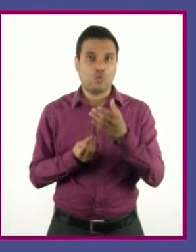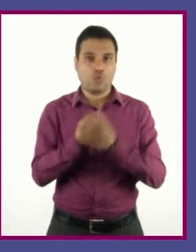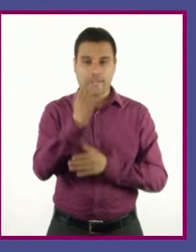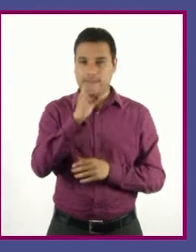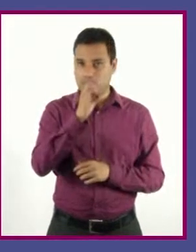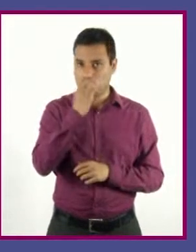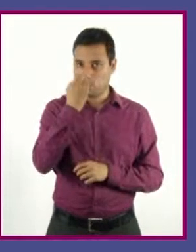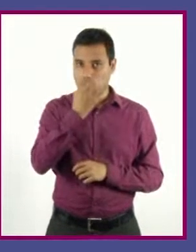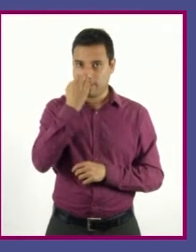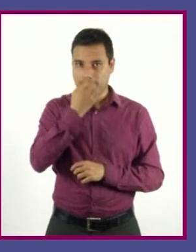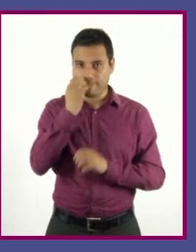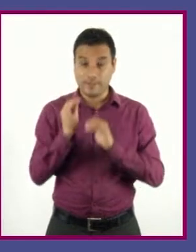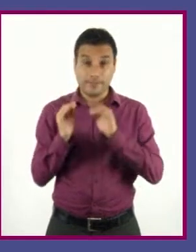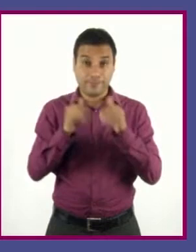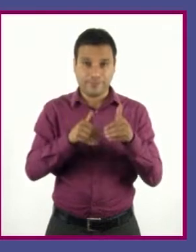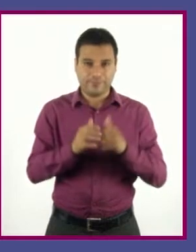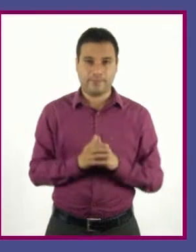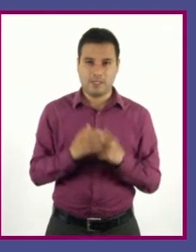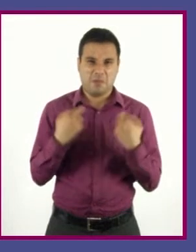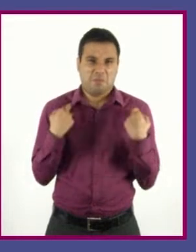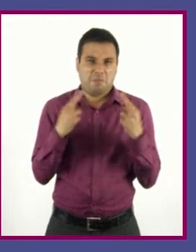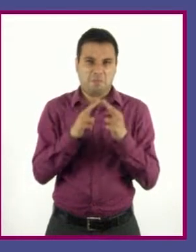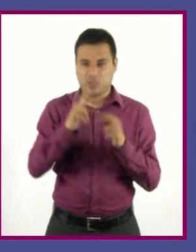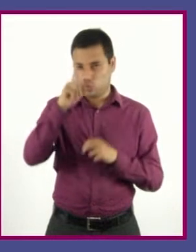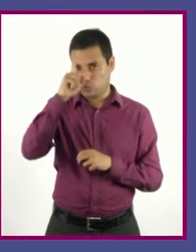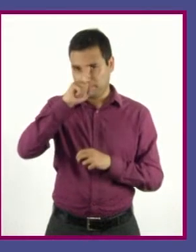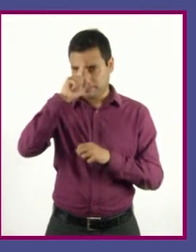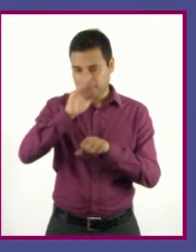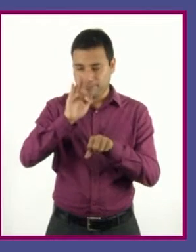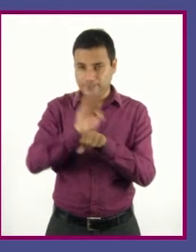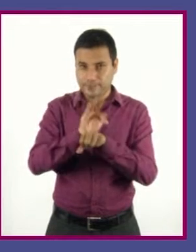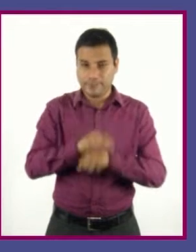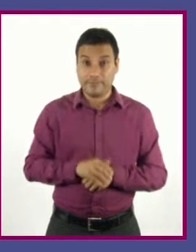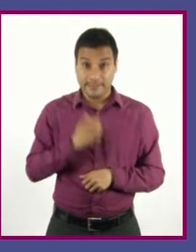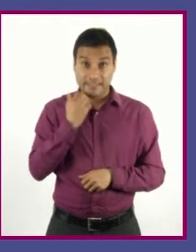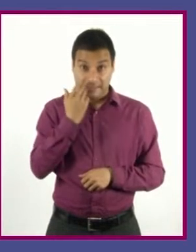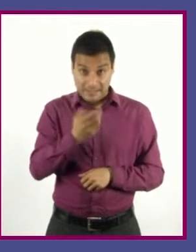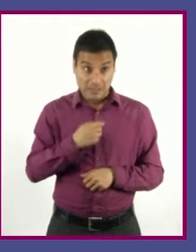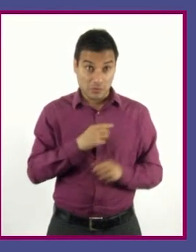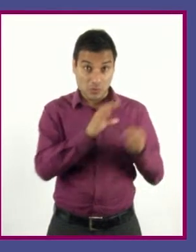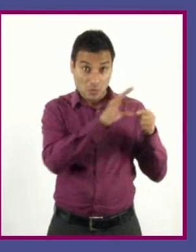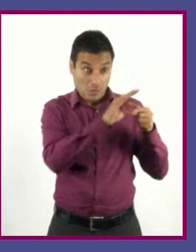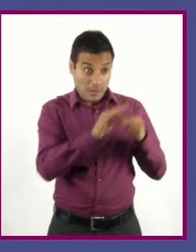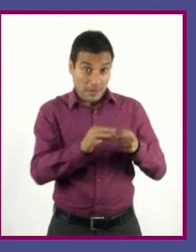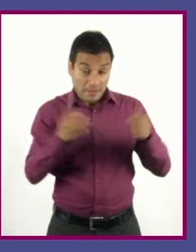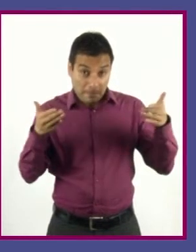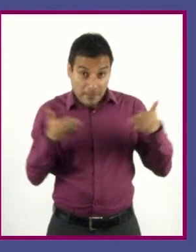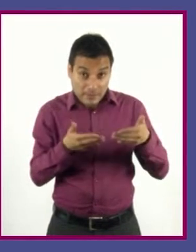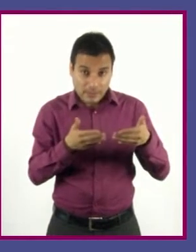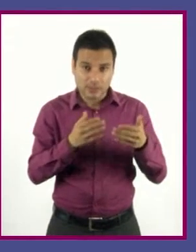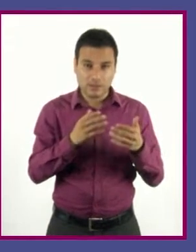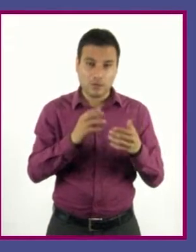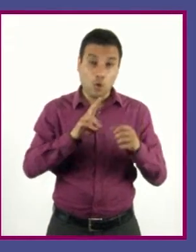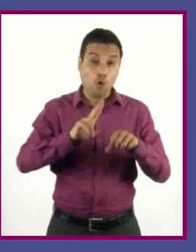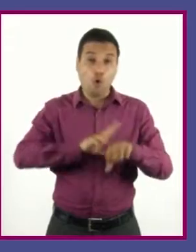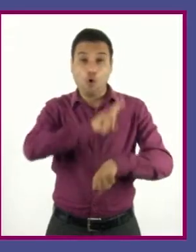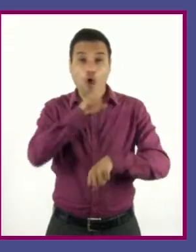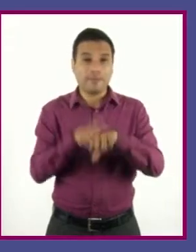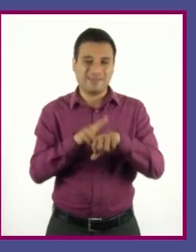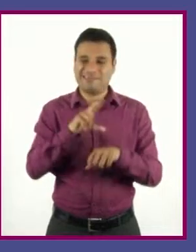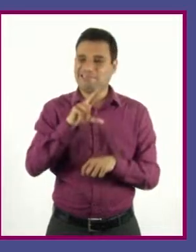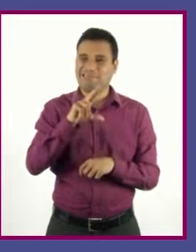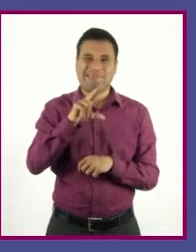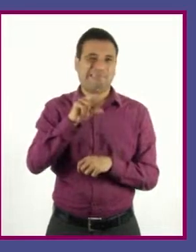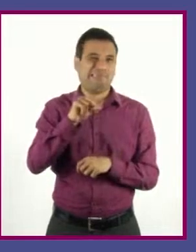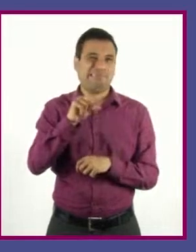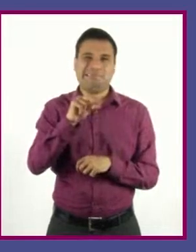escuela. El tutor del grupo no quiere hacer la presentación típica que siempre se realiza cuando llega un alumno al